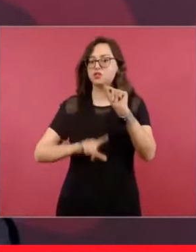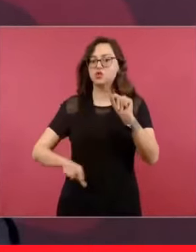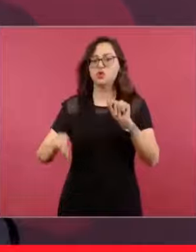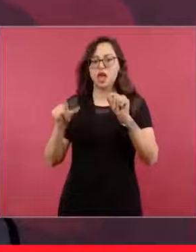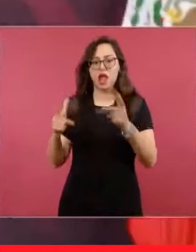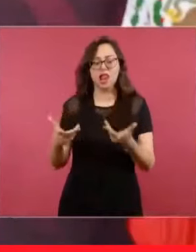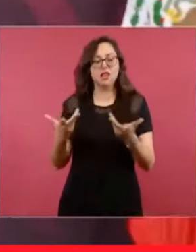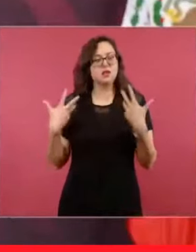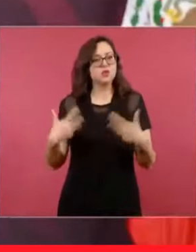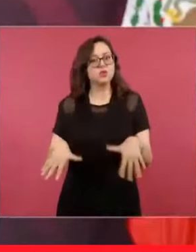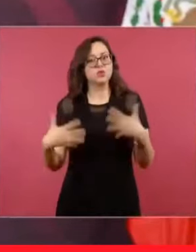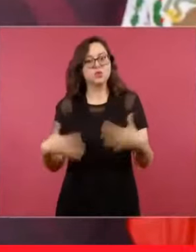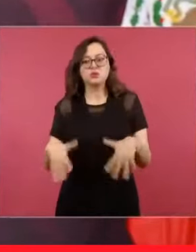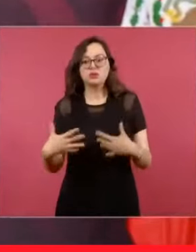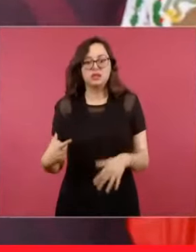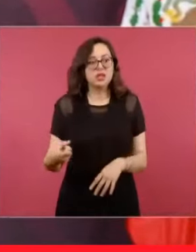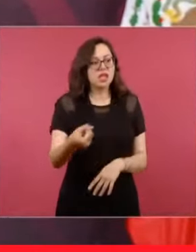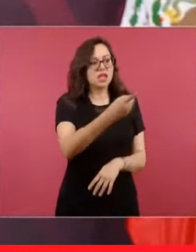87